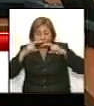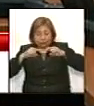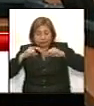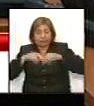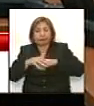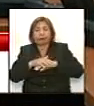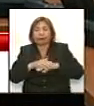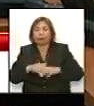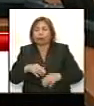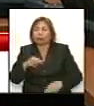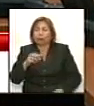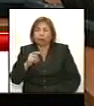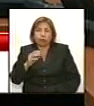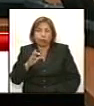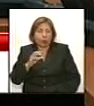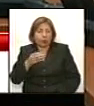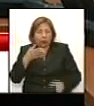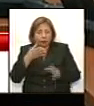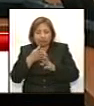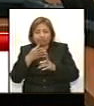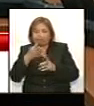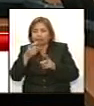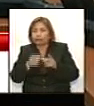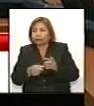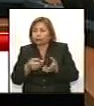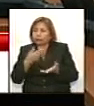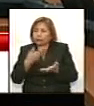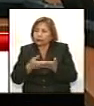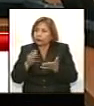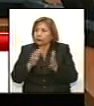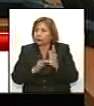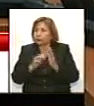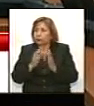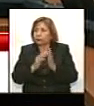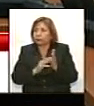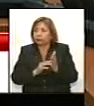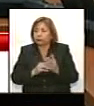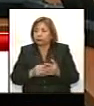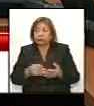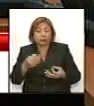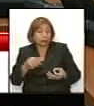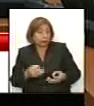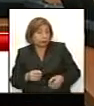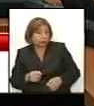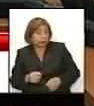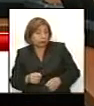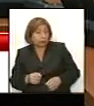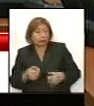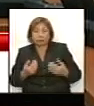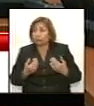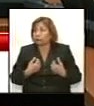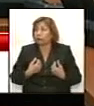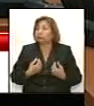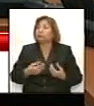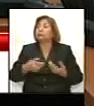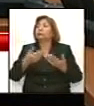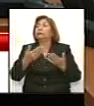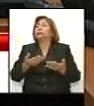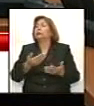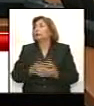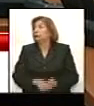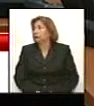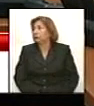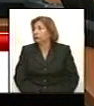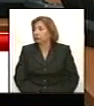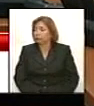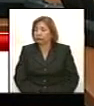la plataforma te pide canales de identificación, te ofrece la posibilidad de identificarte, y si es así y la persona ha dejado sus datos de contacto, tiene que